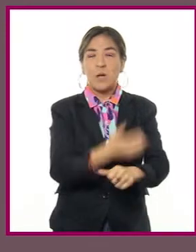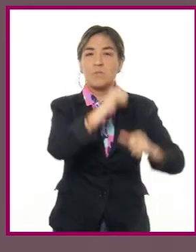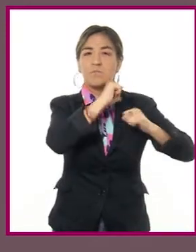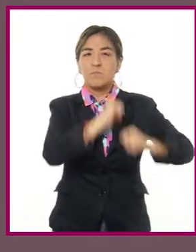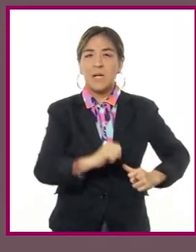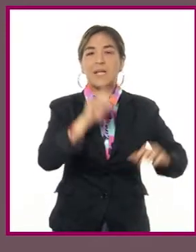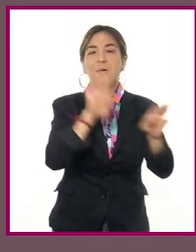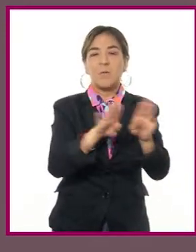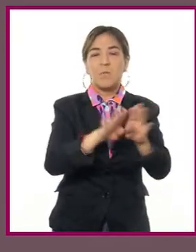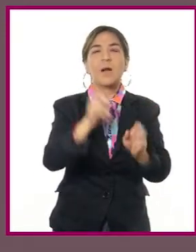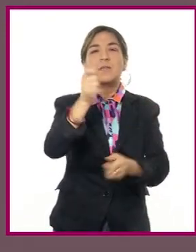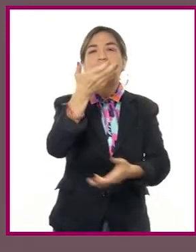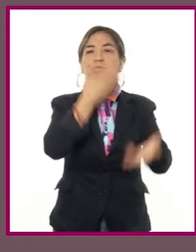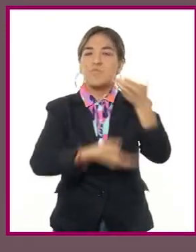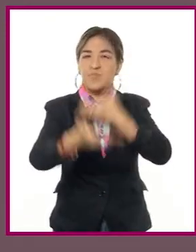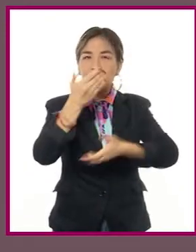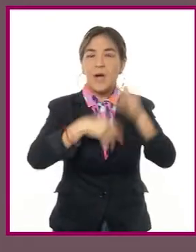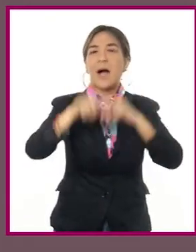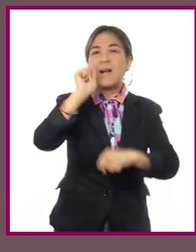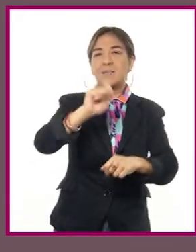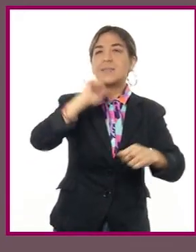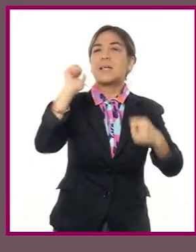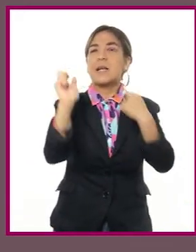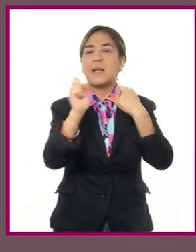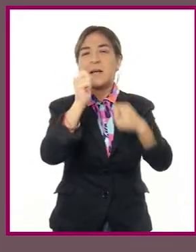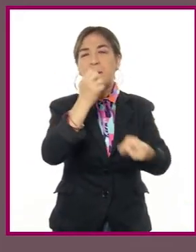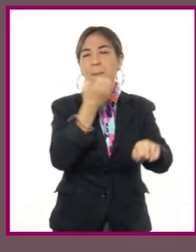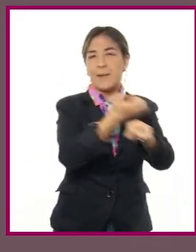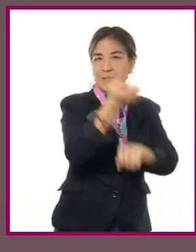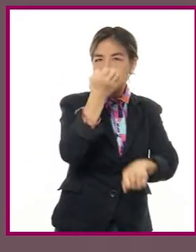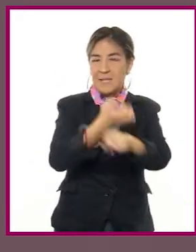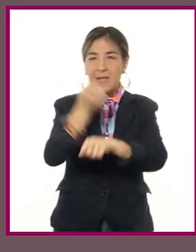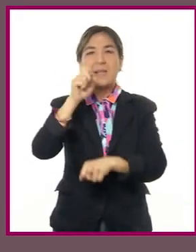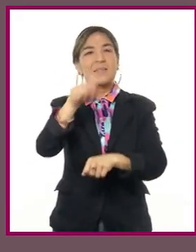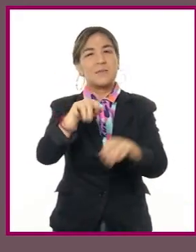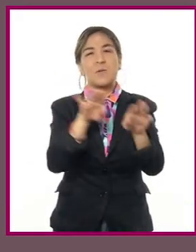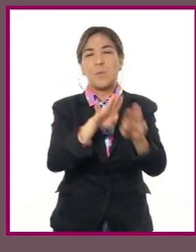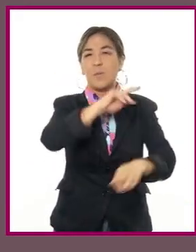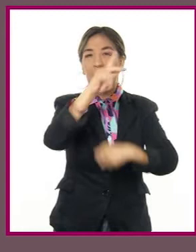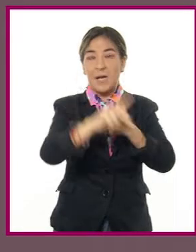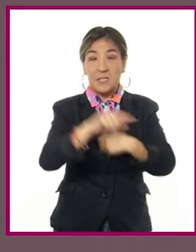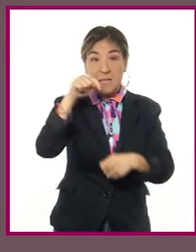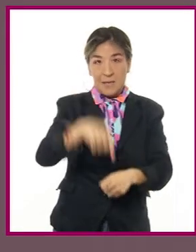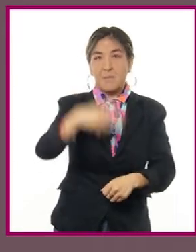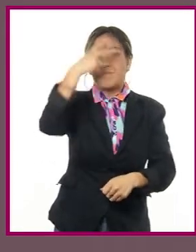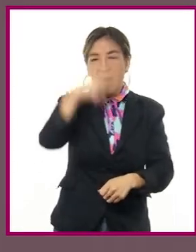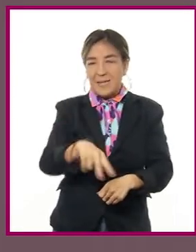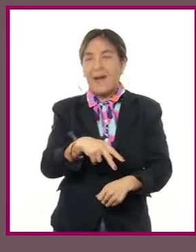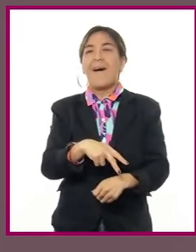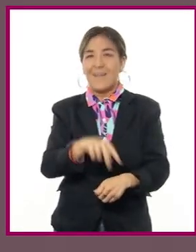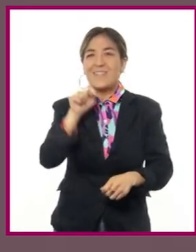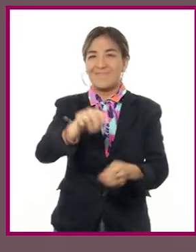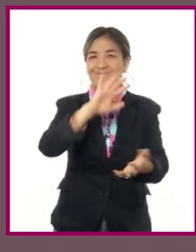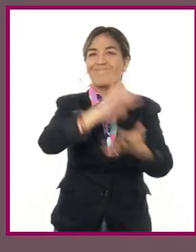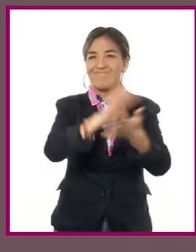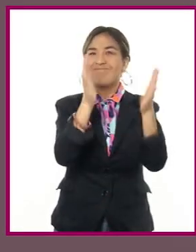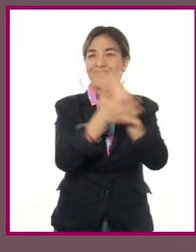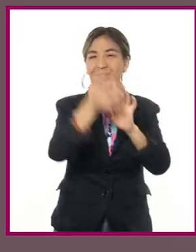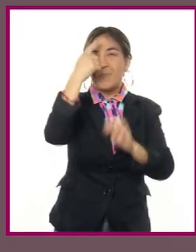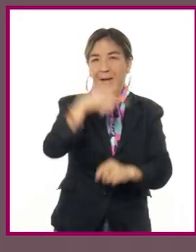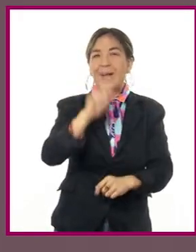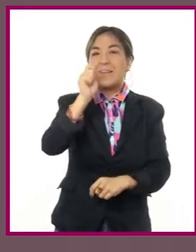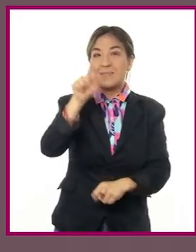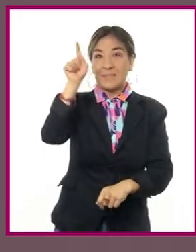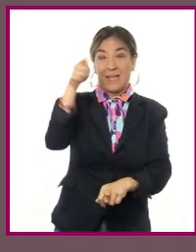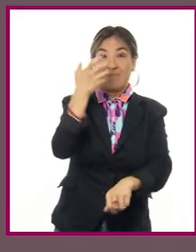relaciones exteriores de Alemania, que México podría convertirse en un valioso aliado para evitar que la potencia norteamericana